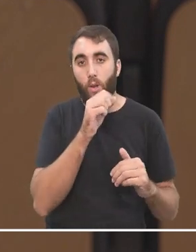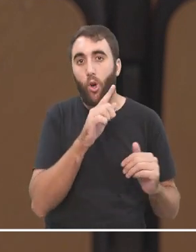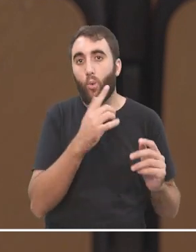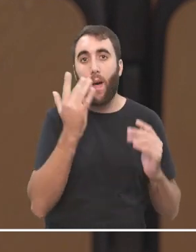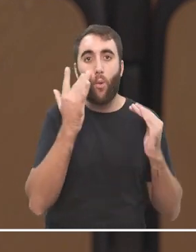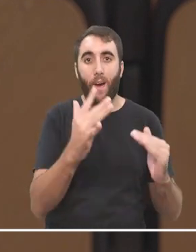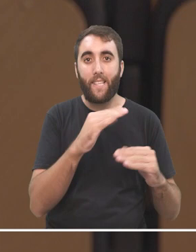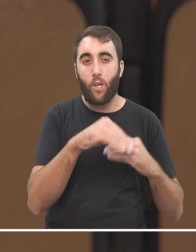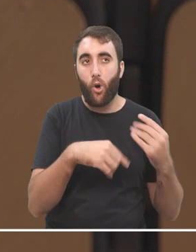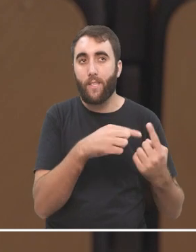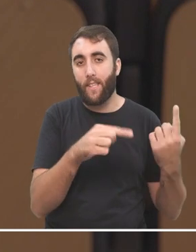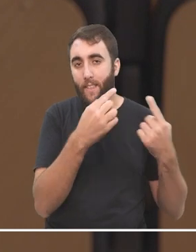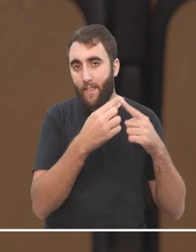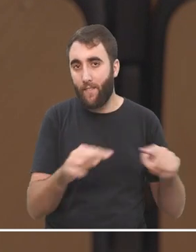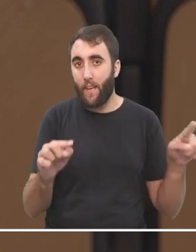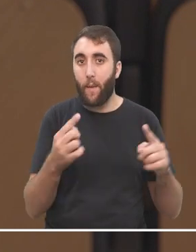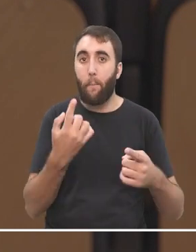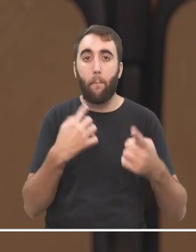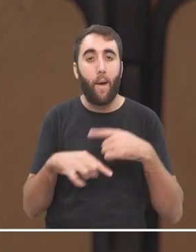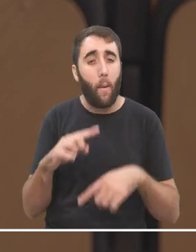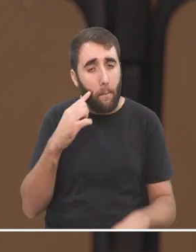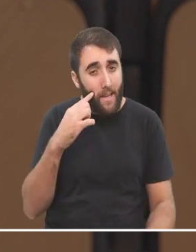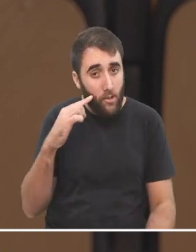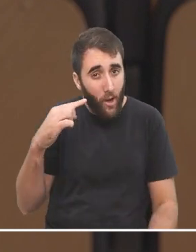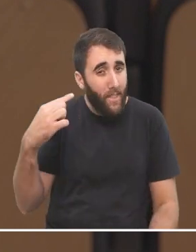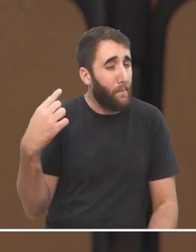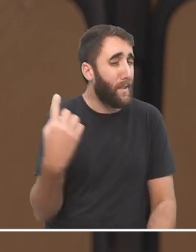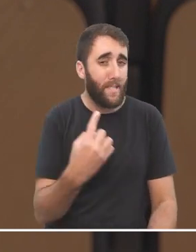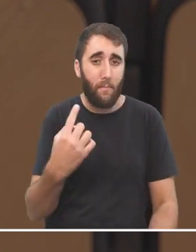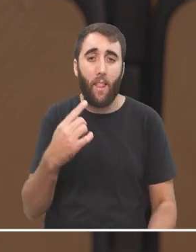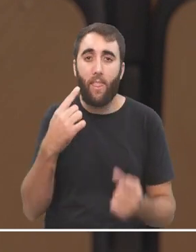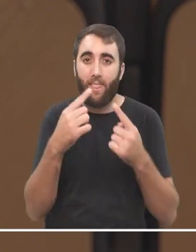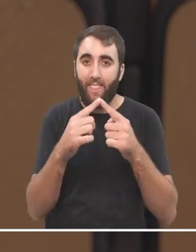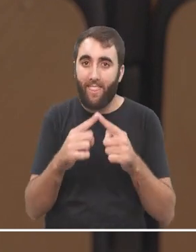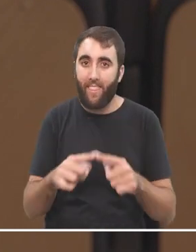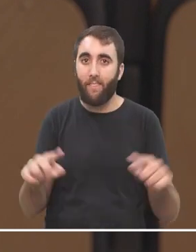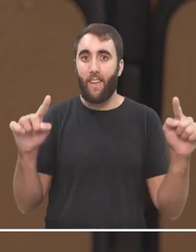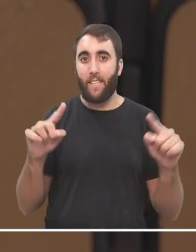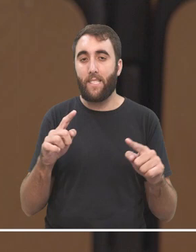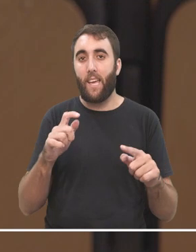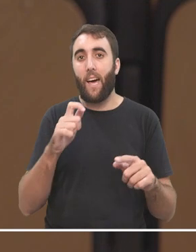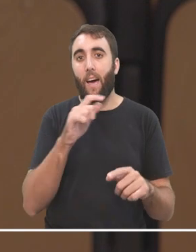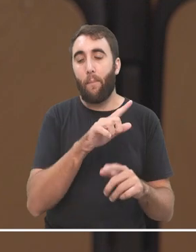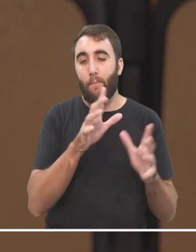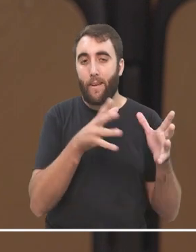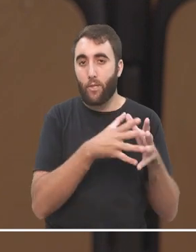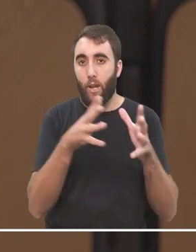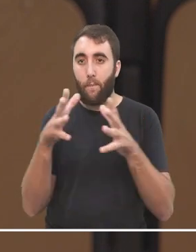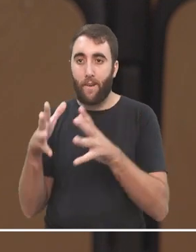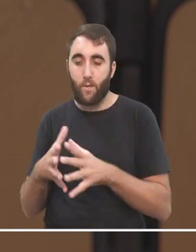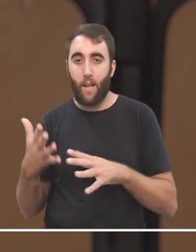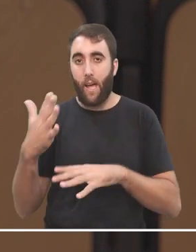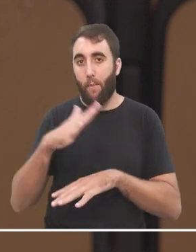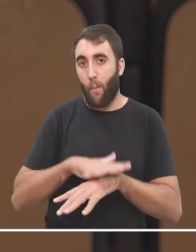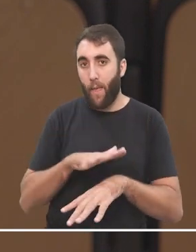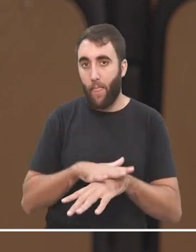eran diferentes, pero pienso que la principal diferencia entre unas personas y otras a la hora